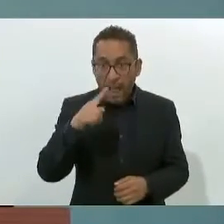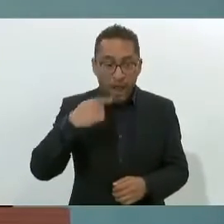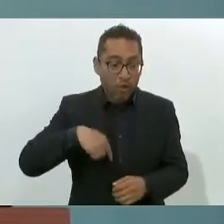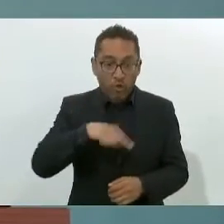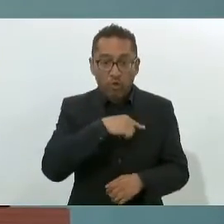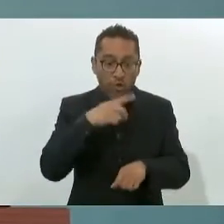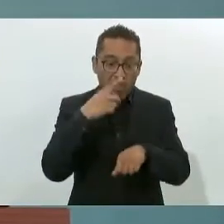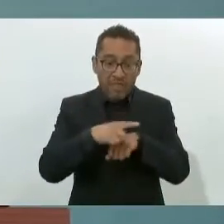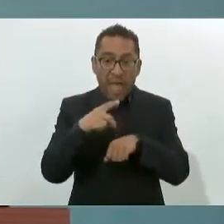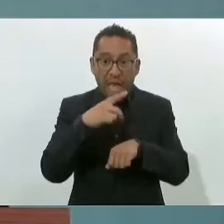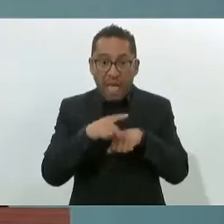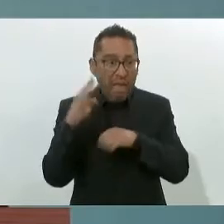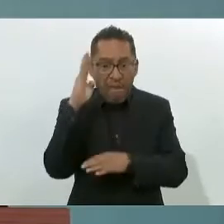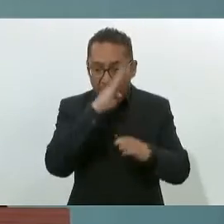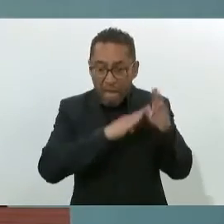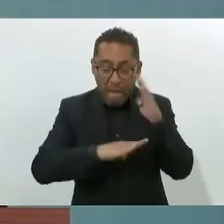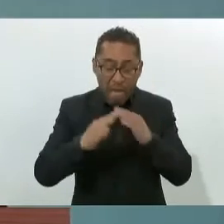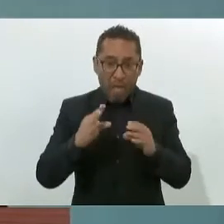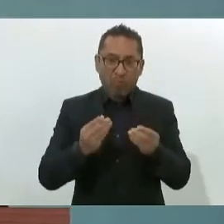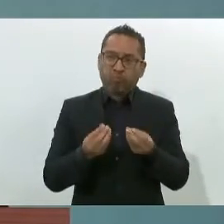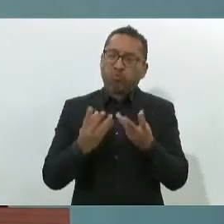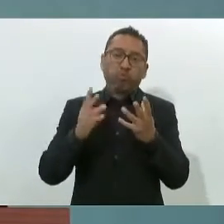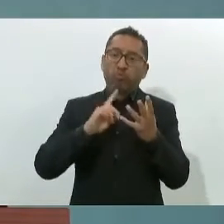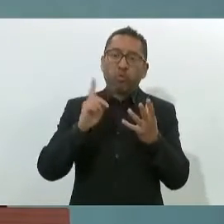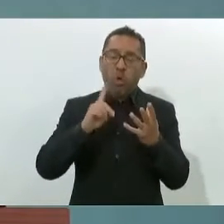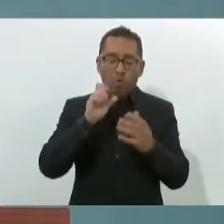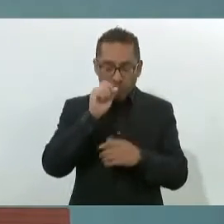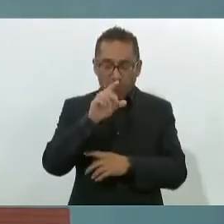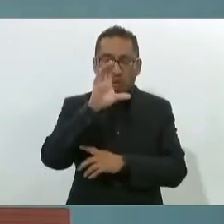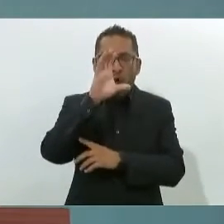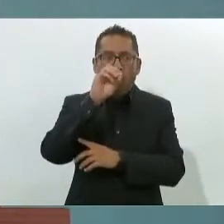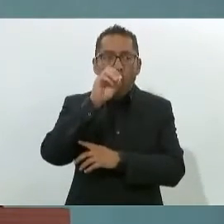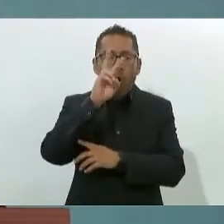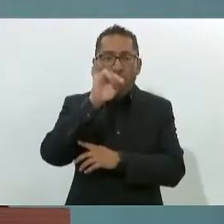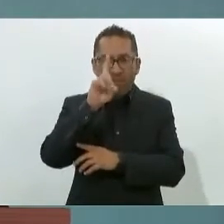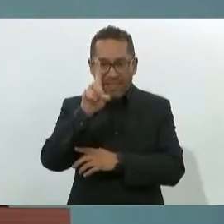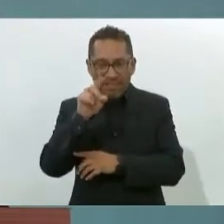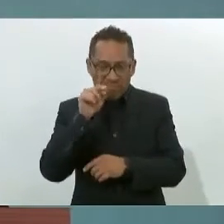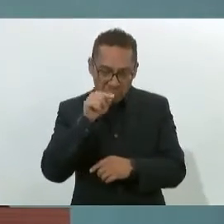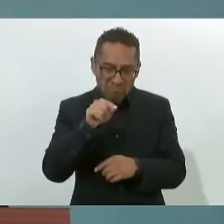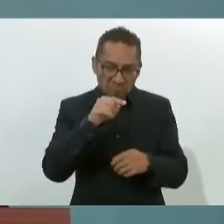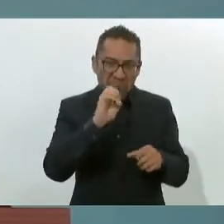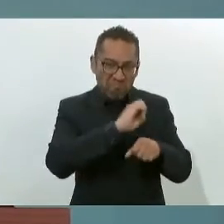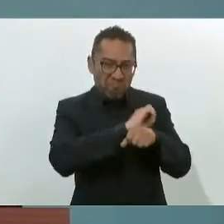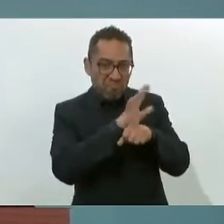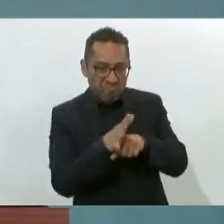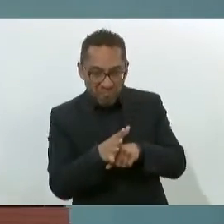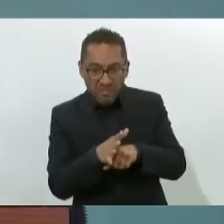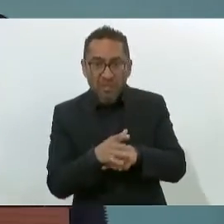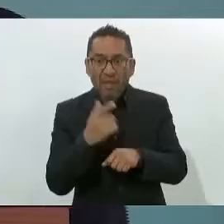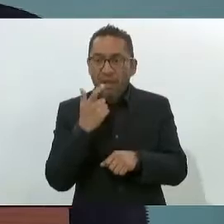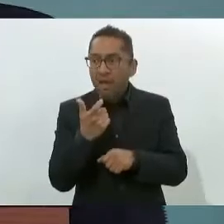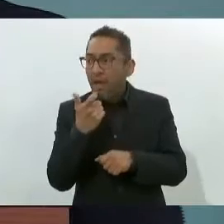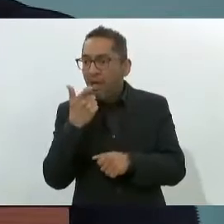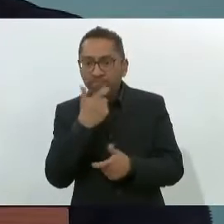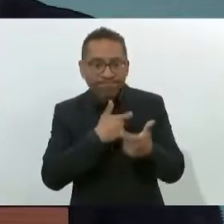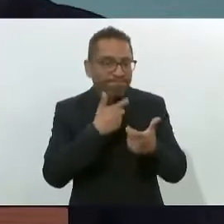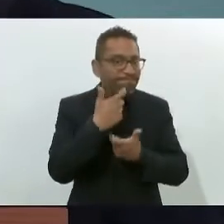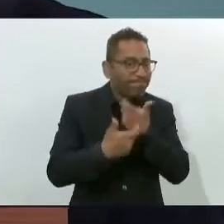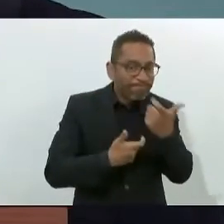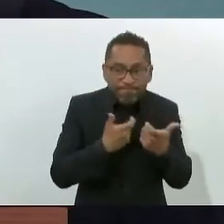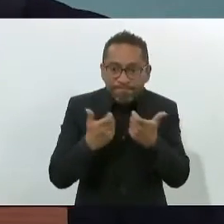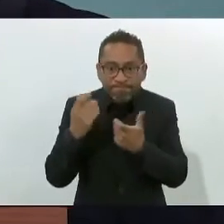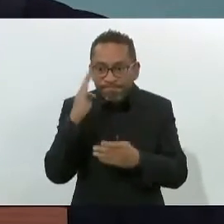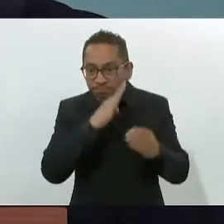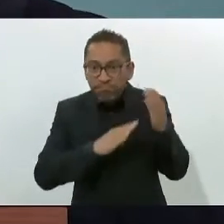tanto el COVID en lo económico, aunque desgraciadamente, como